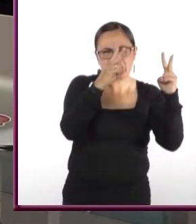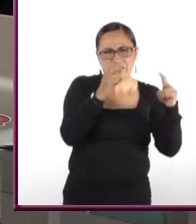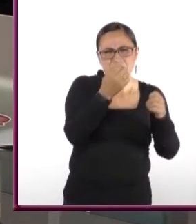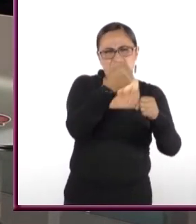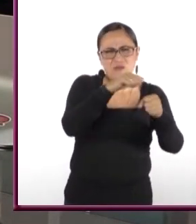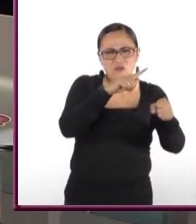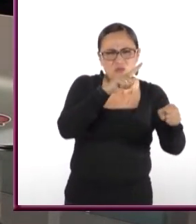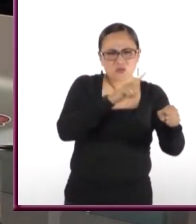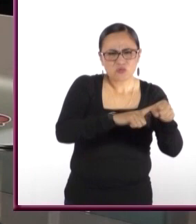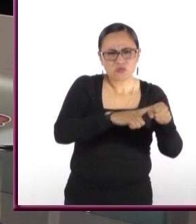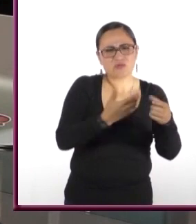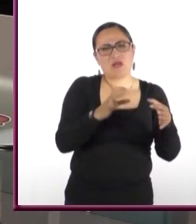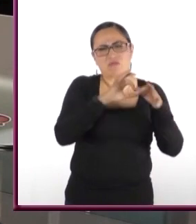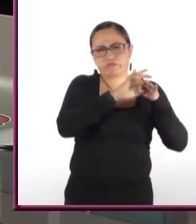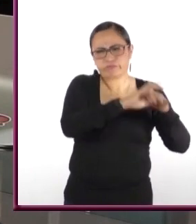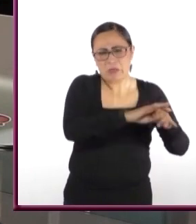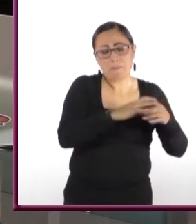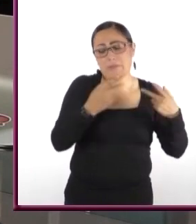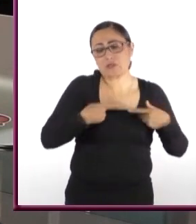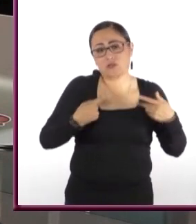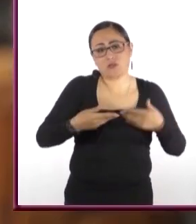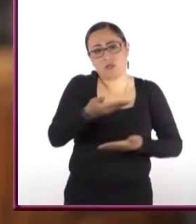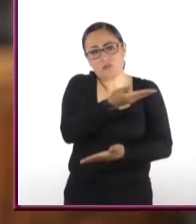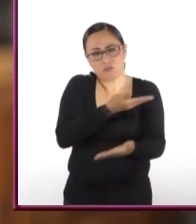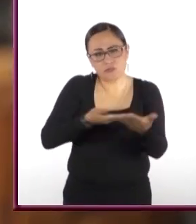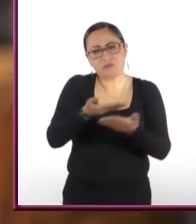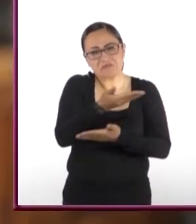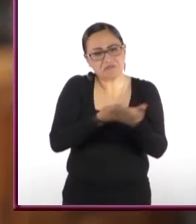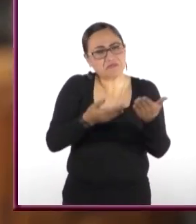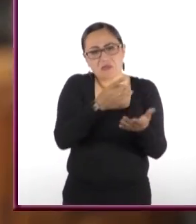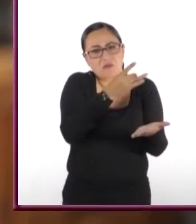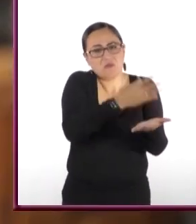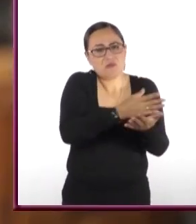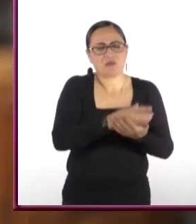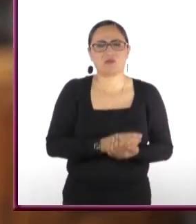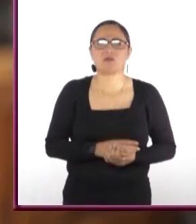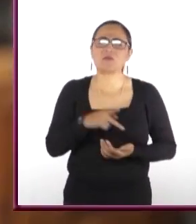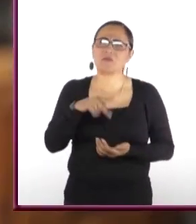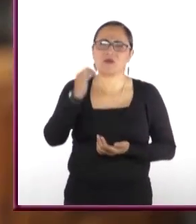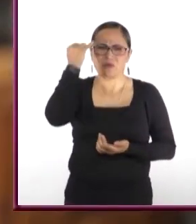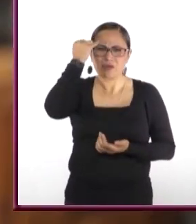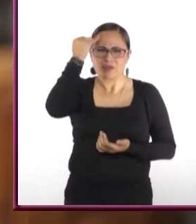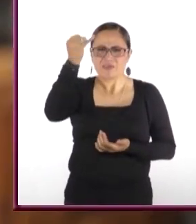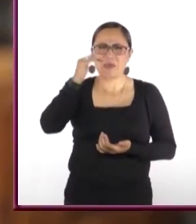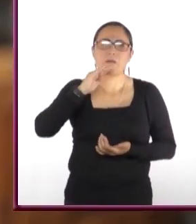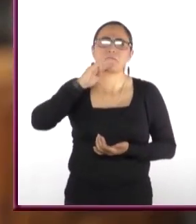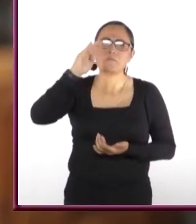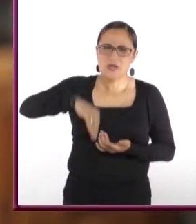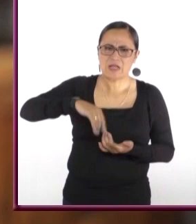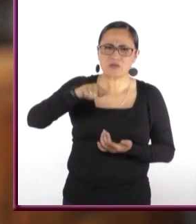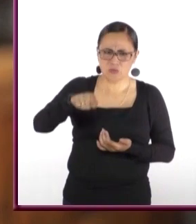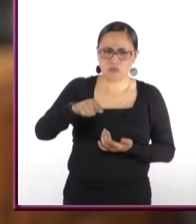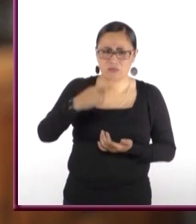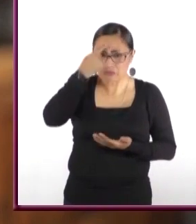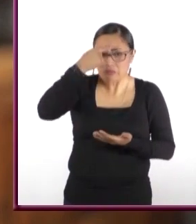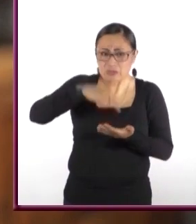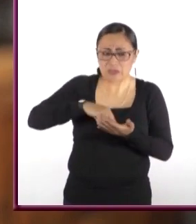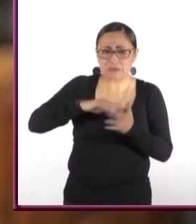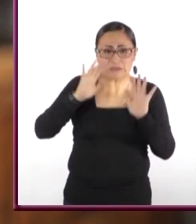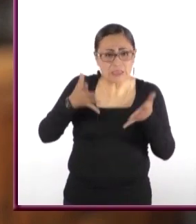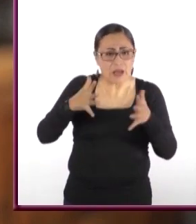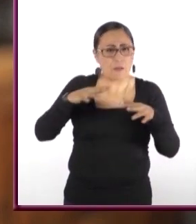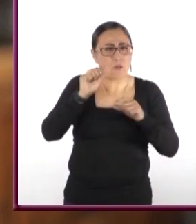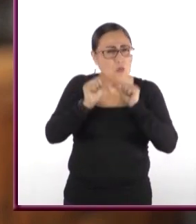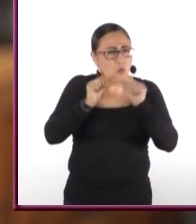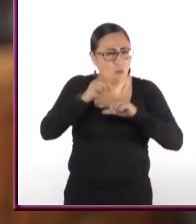sociales, que tienes trato con gente. Y respecto a este prejuicio, ¿Crees que hemos evolucionado? ¿Crees que ya